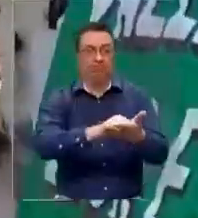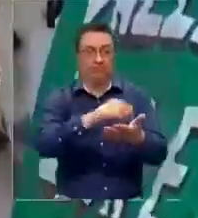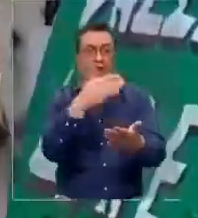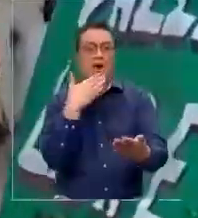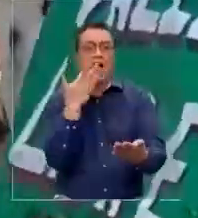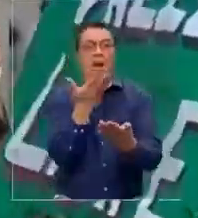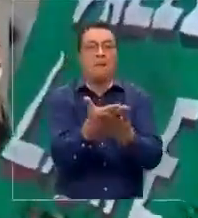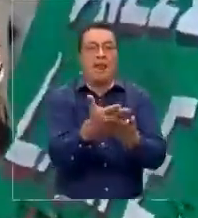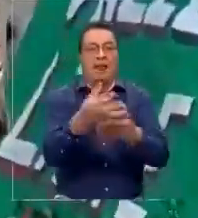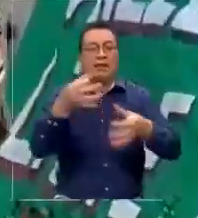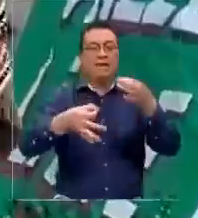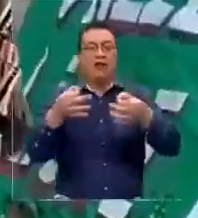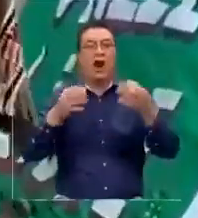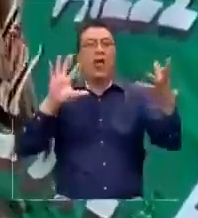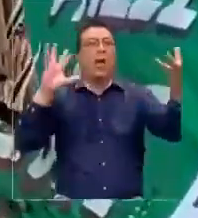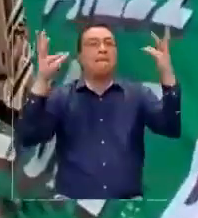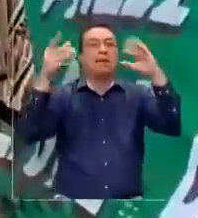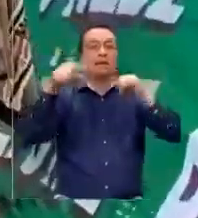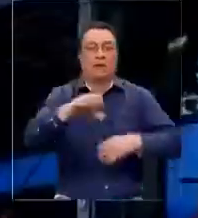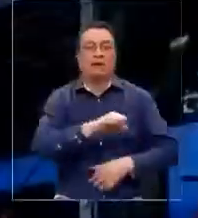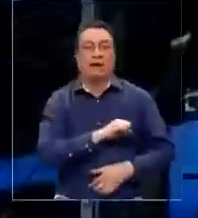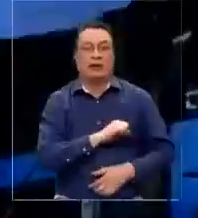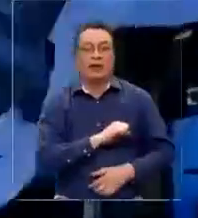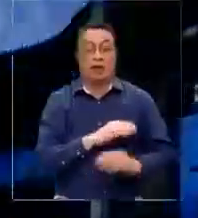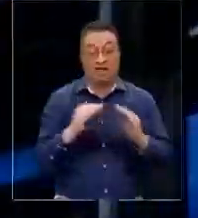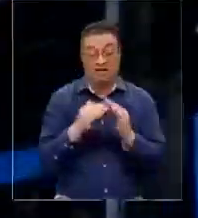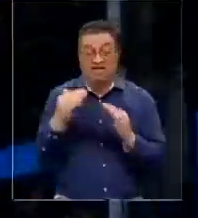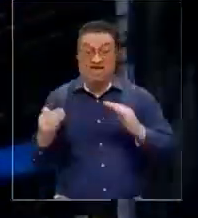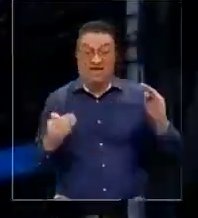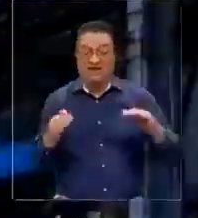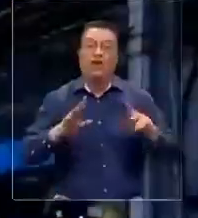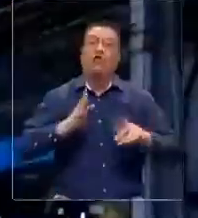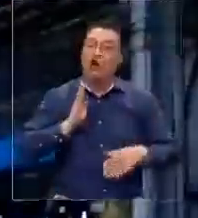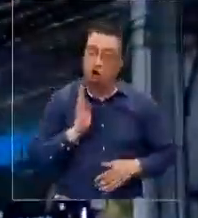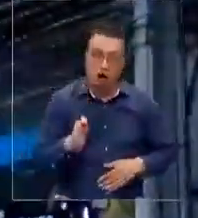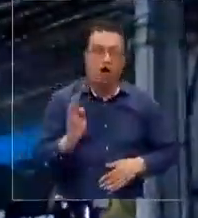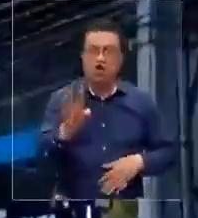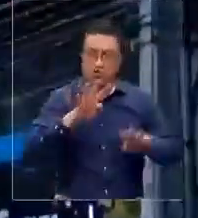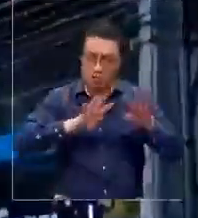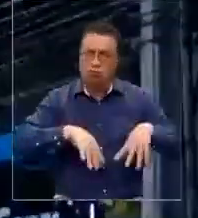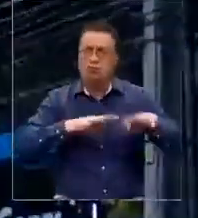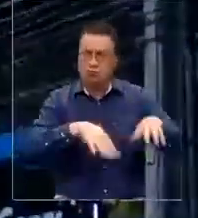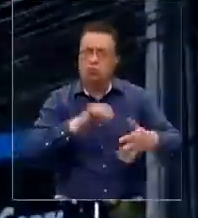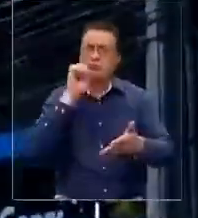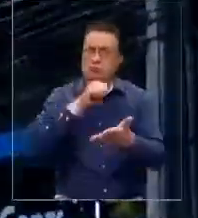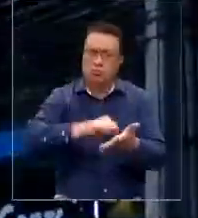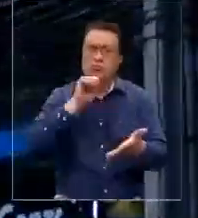Ambiental de Santiago. Vecinos anunciaron que seguirán con las movilizaciones.